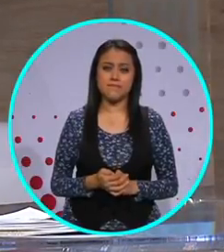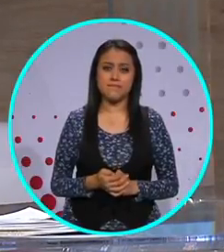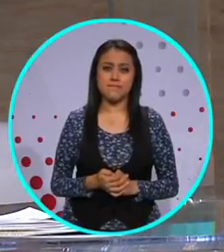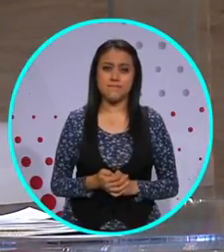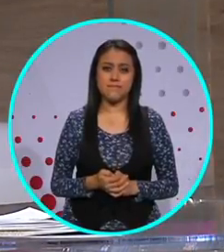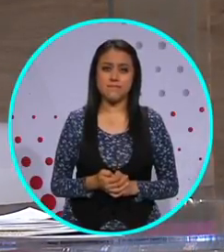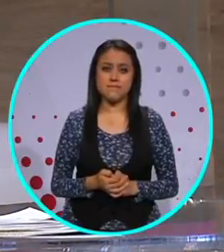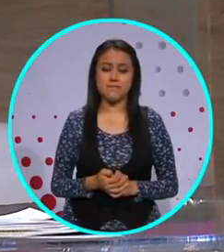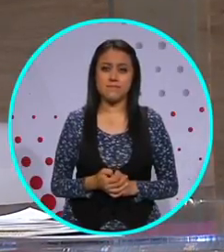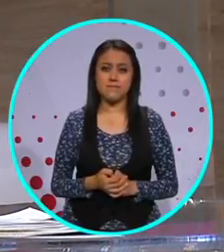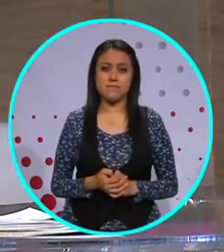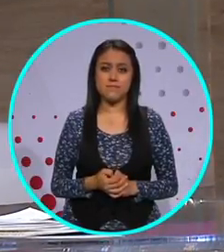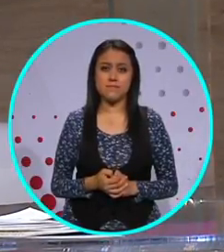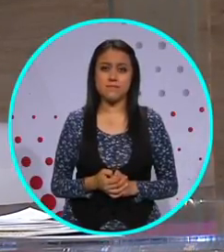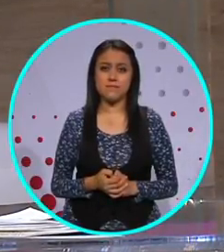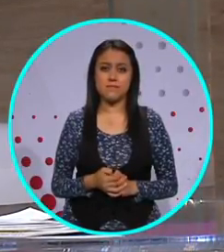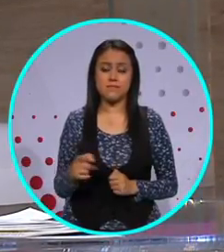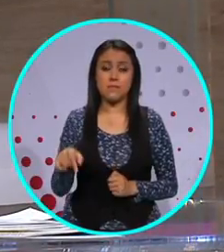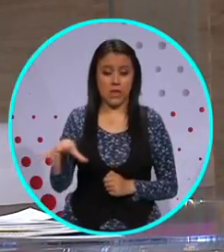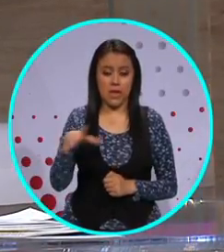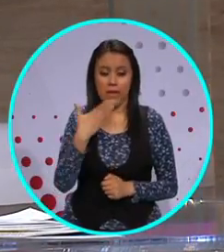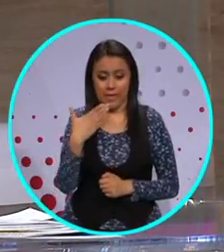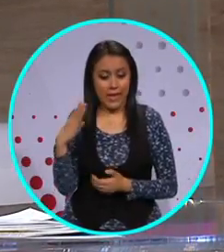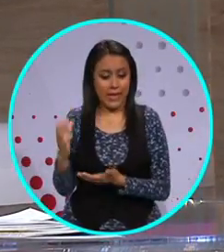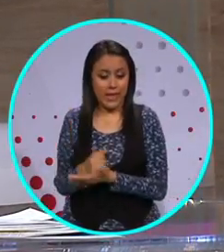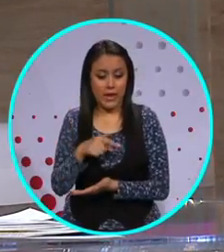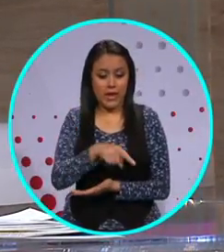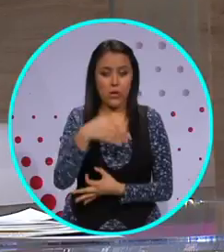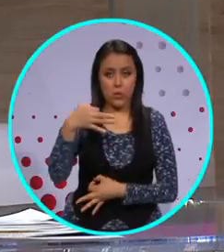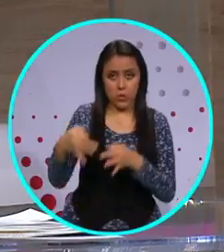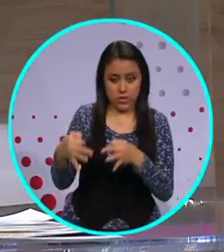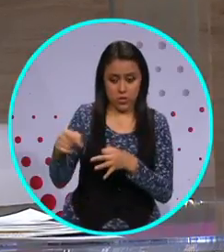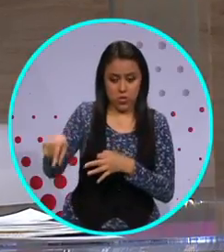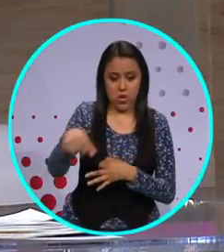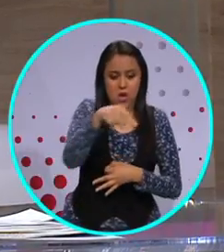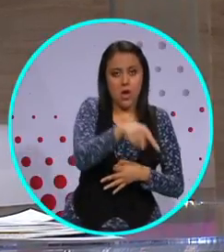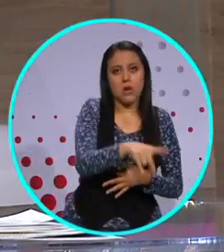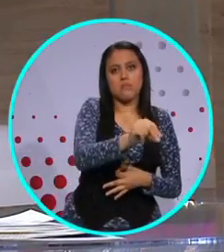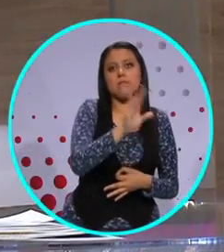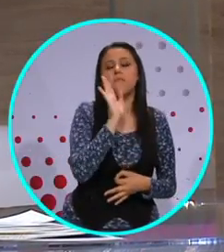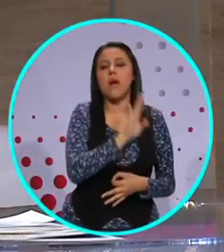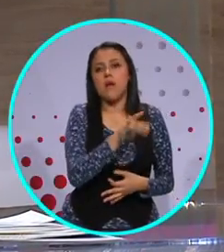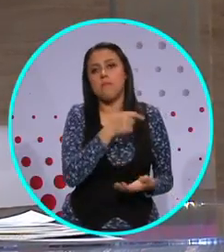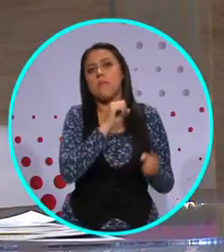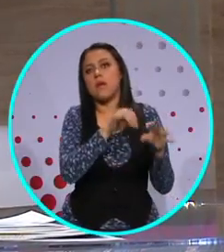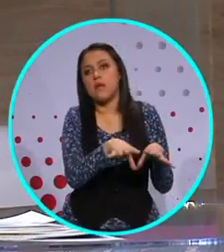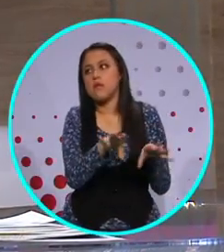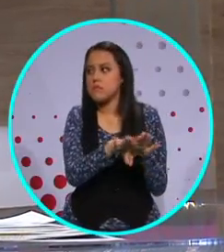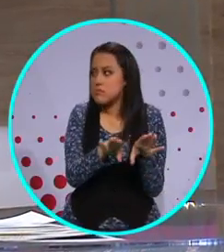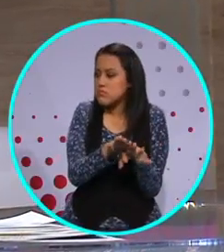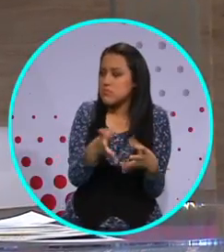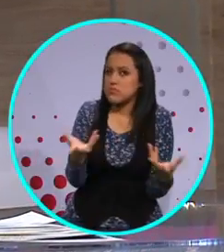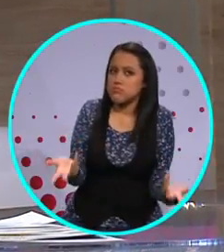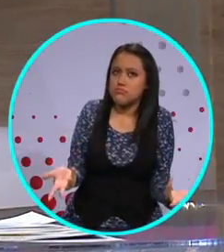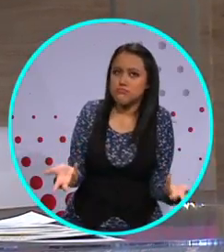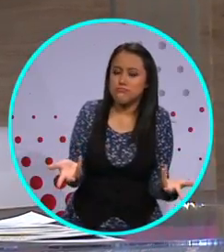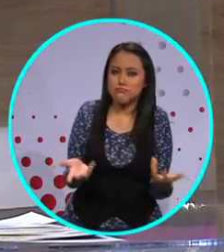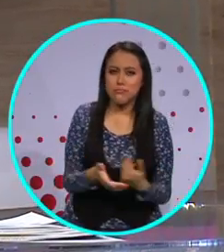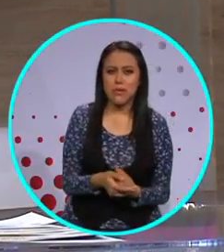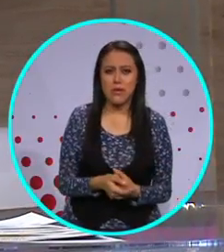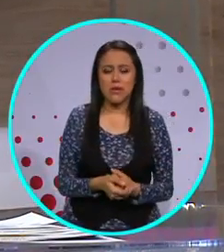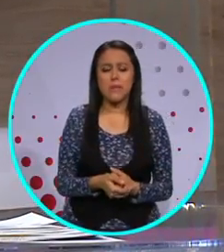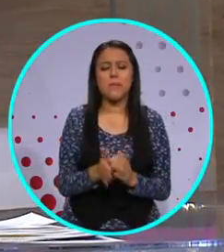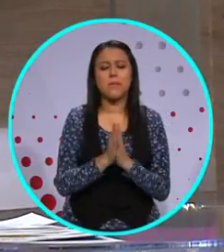y perdió el caso que llegó hasta cuatro cuartos un hombre está rostro ahora